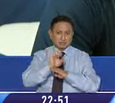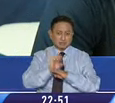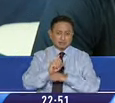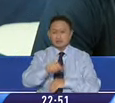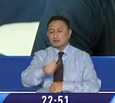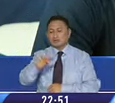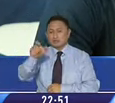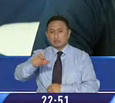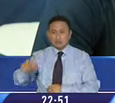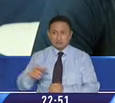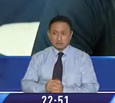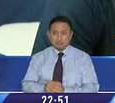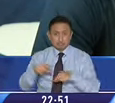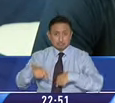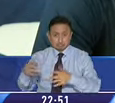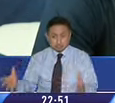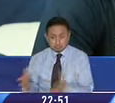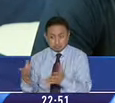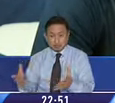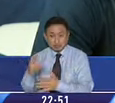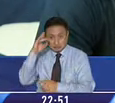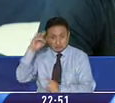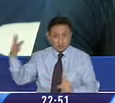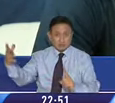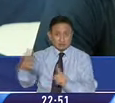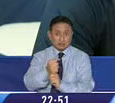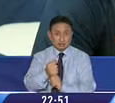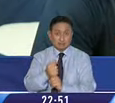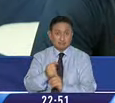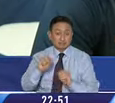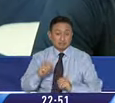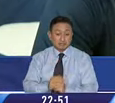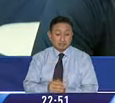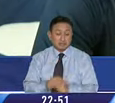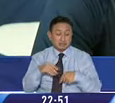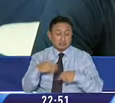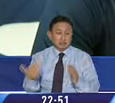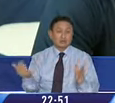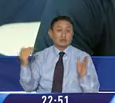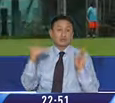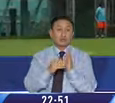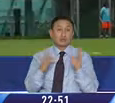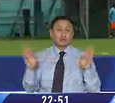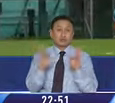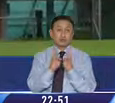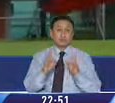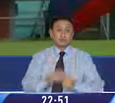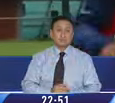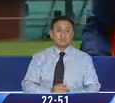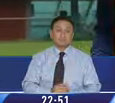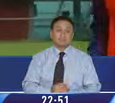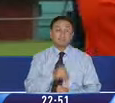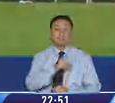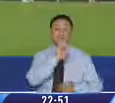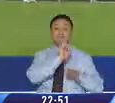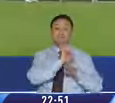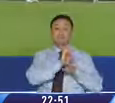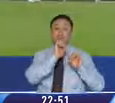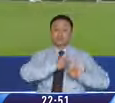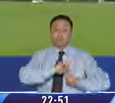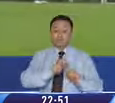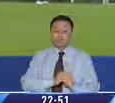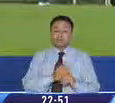que también tienen ese sueño, pero en algún momento creo que también podemos reencontrarnos con mucho más. El equipo de todos pensaba tener un